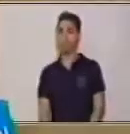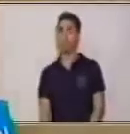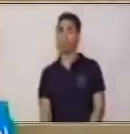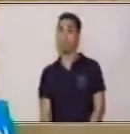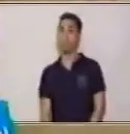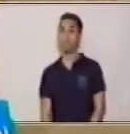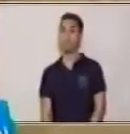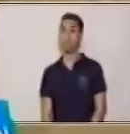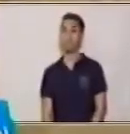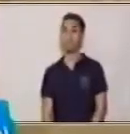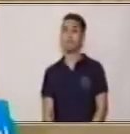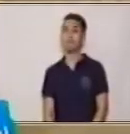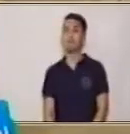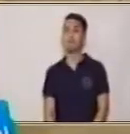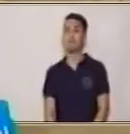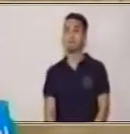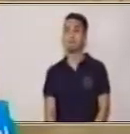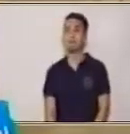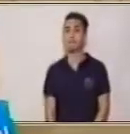El reto de hoy.